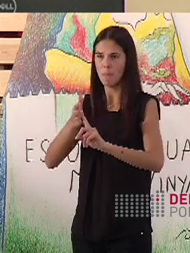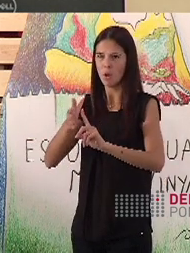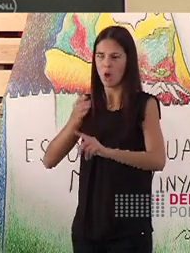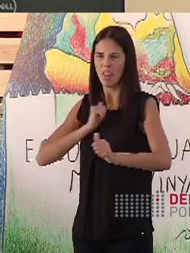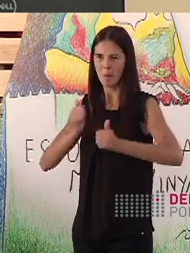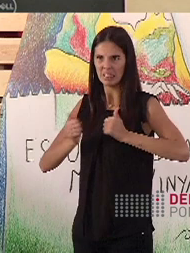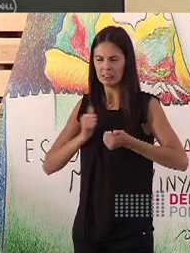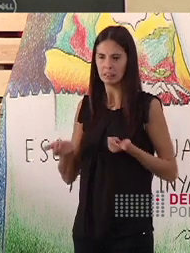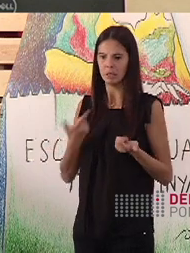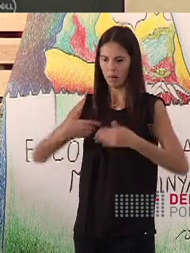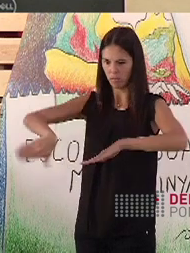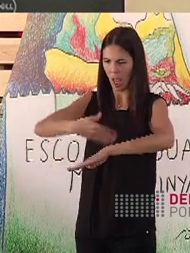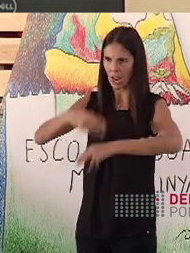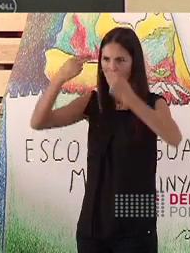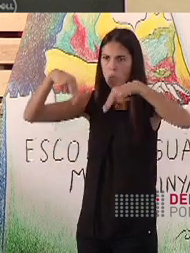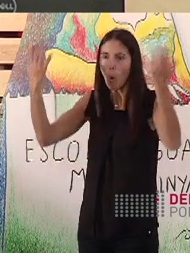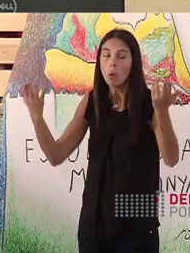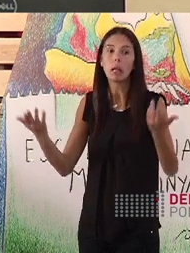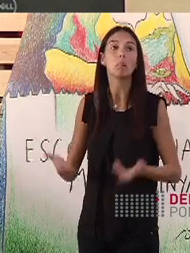Nos preguntamos.